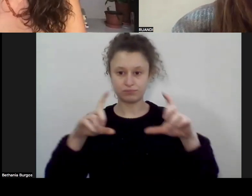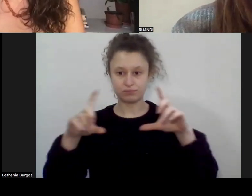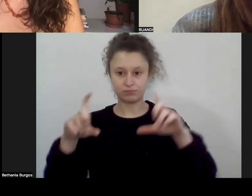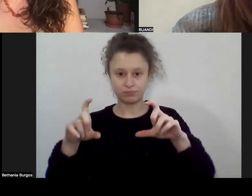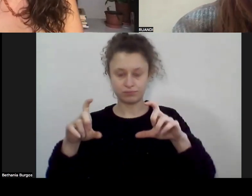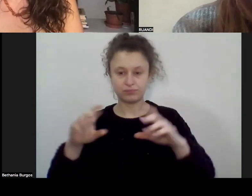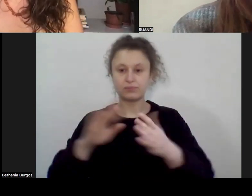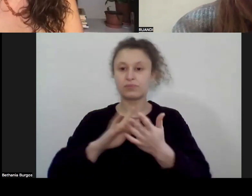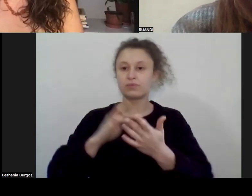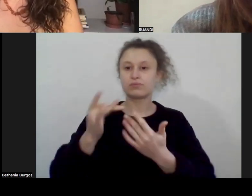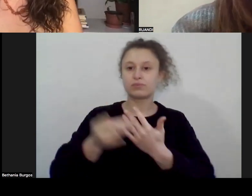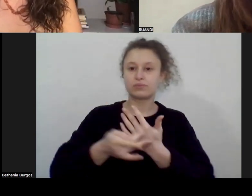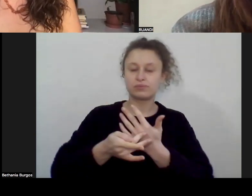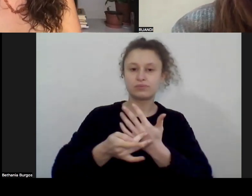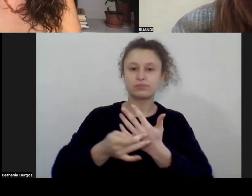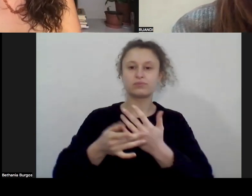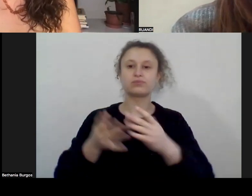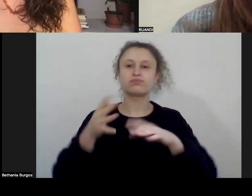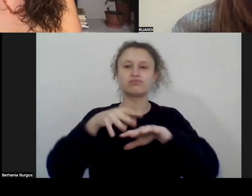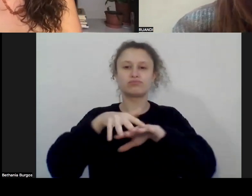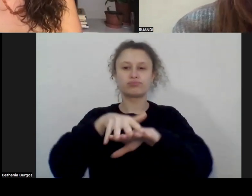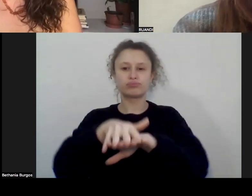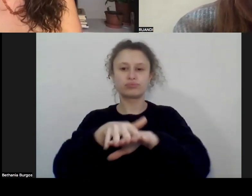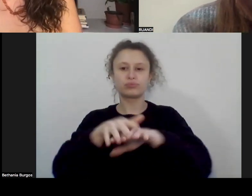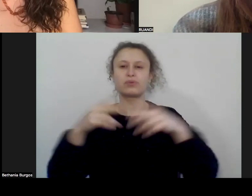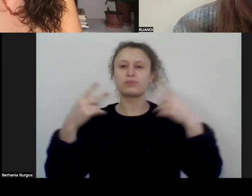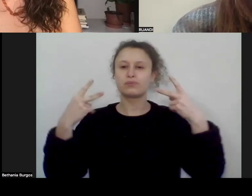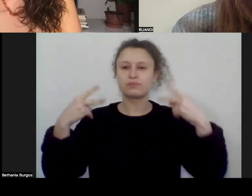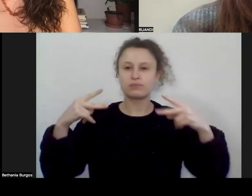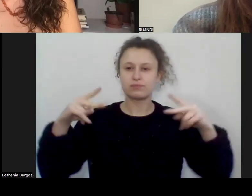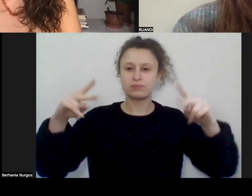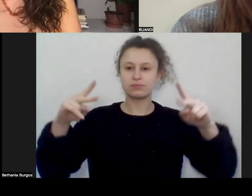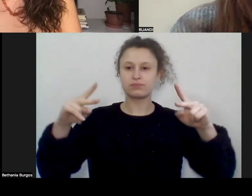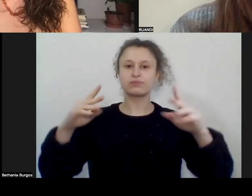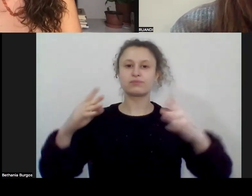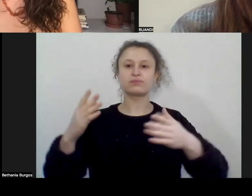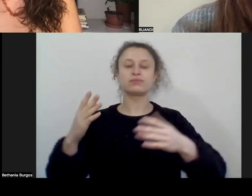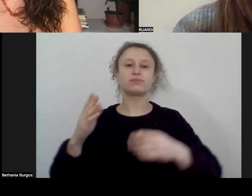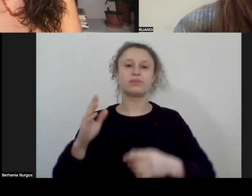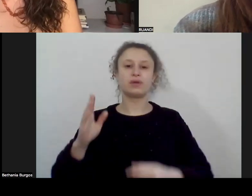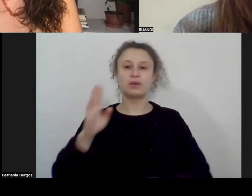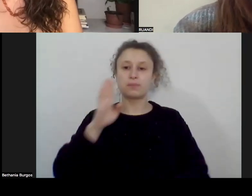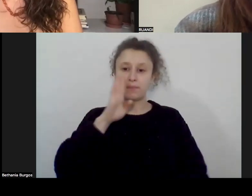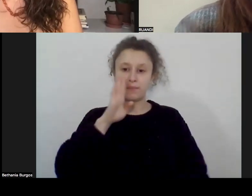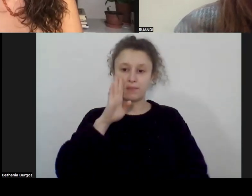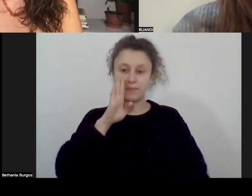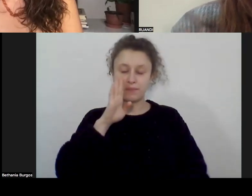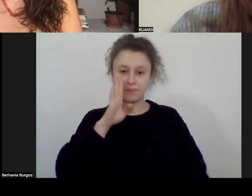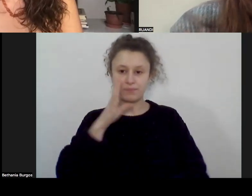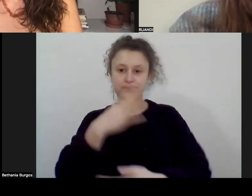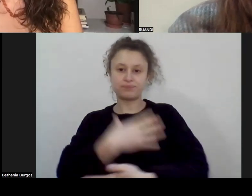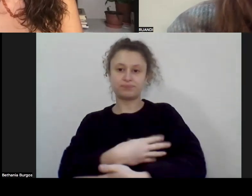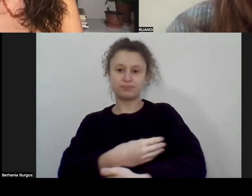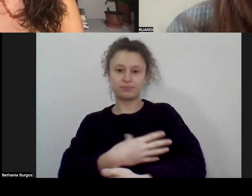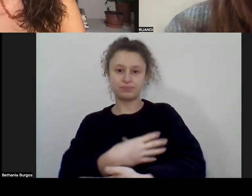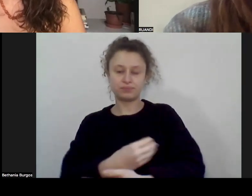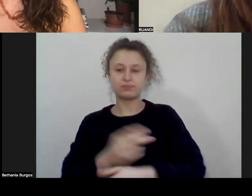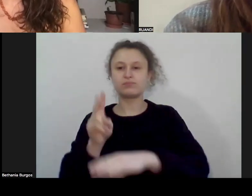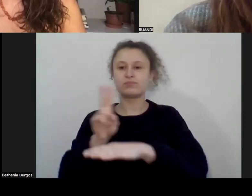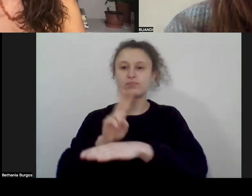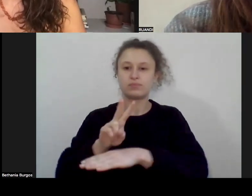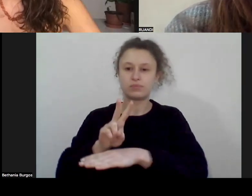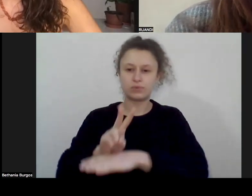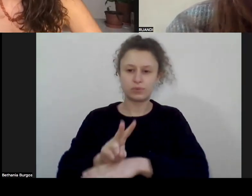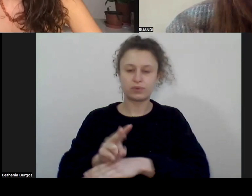como la migración, la maternidad, la lactancia y los cuidados de personas totalmente dependientes.